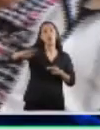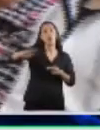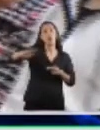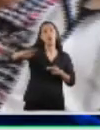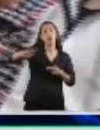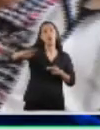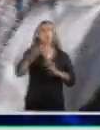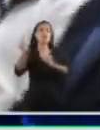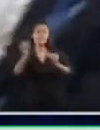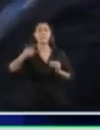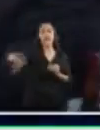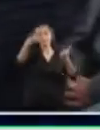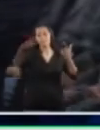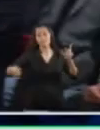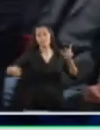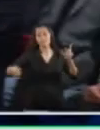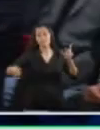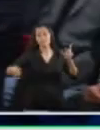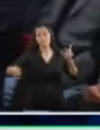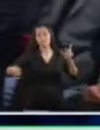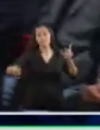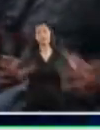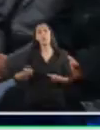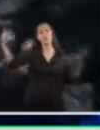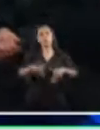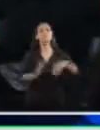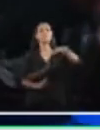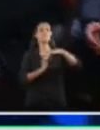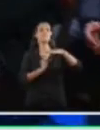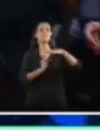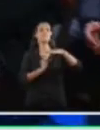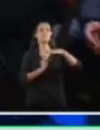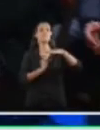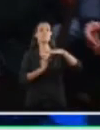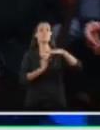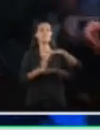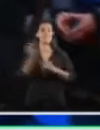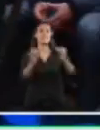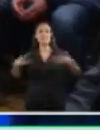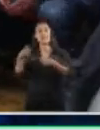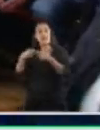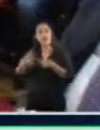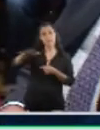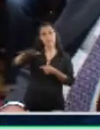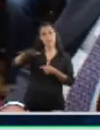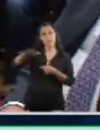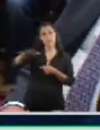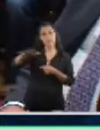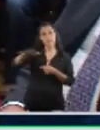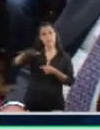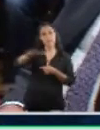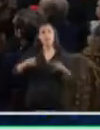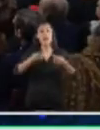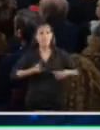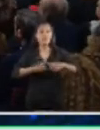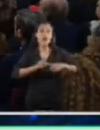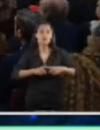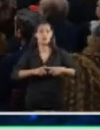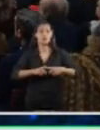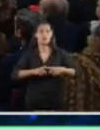300 pesos y dentro de todo cerró a 260 en el mercado en el mercado informal,